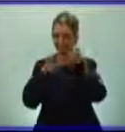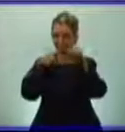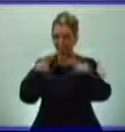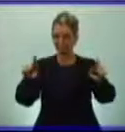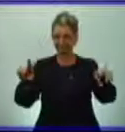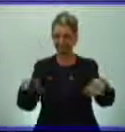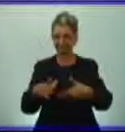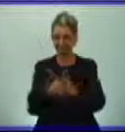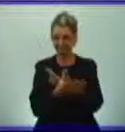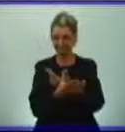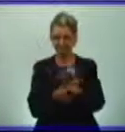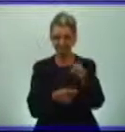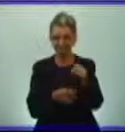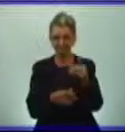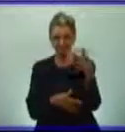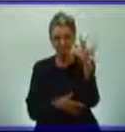Real.